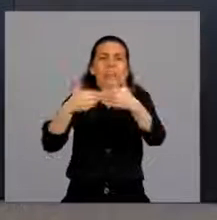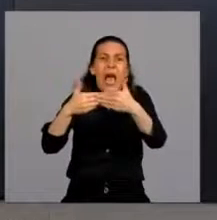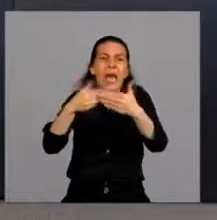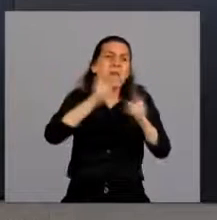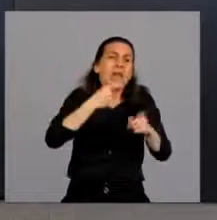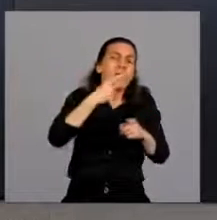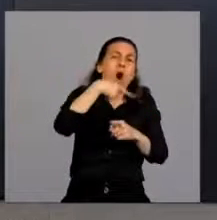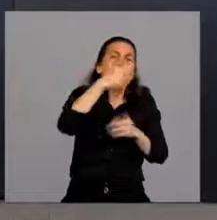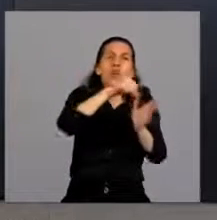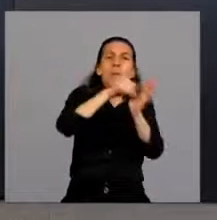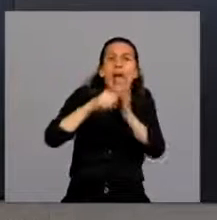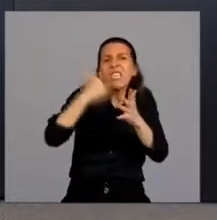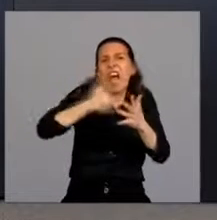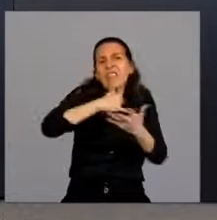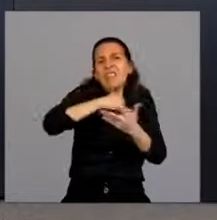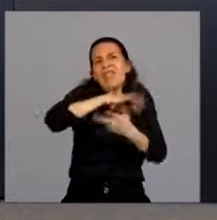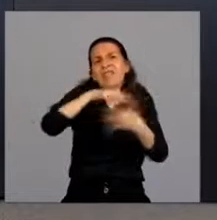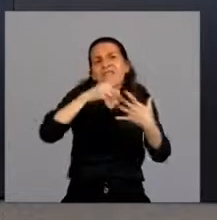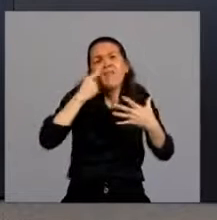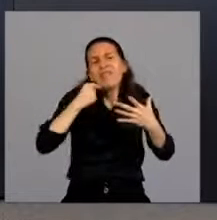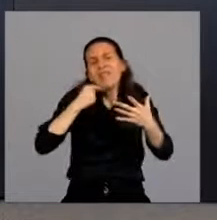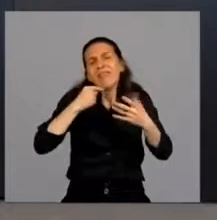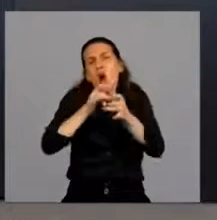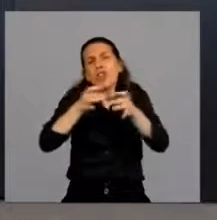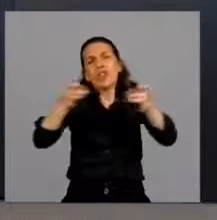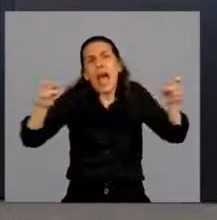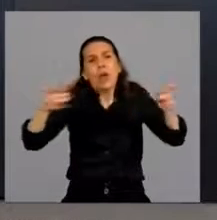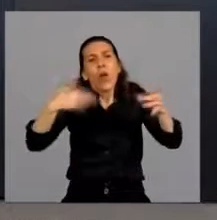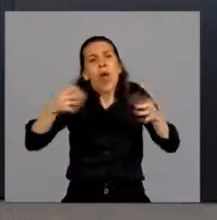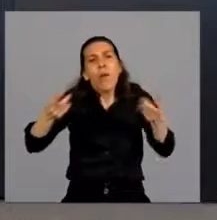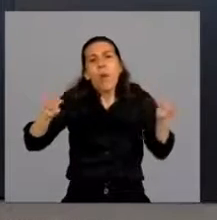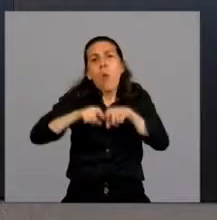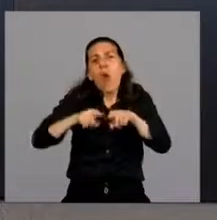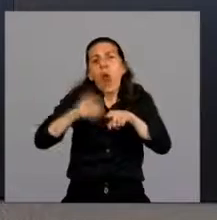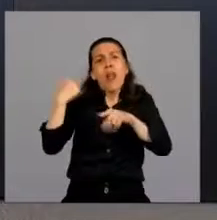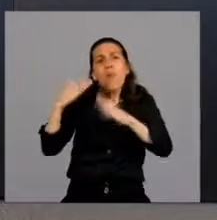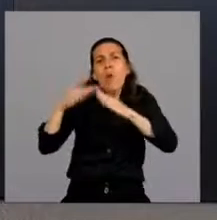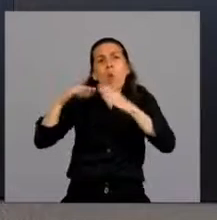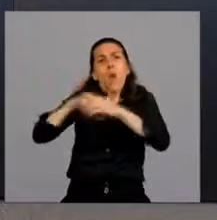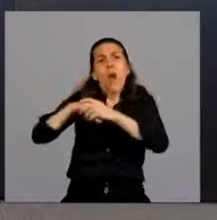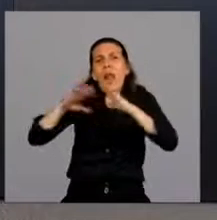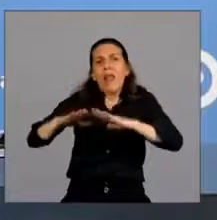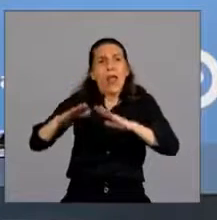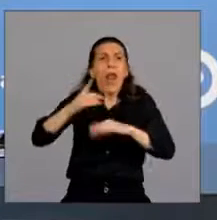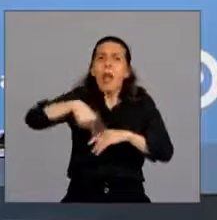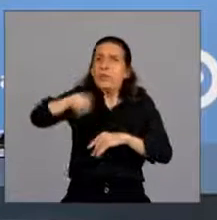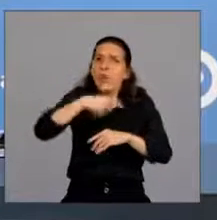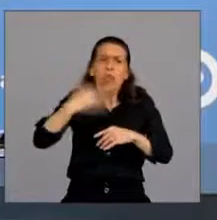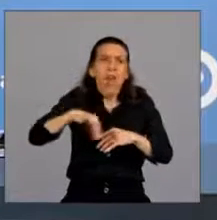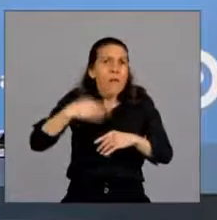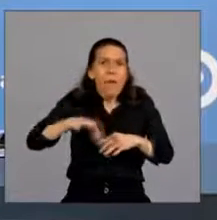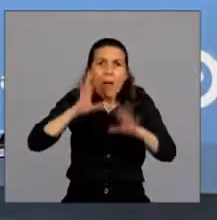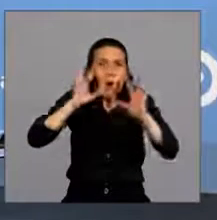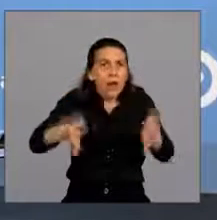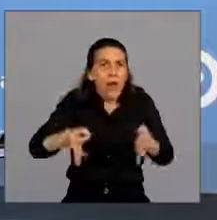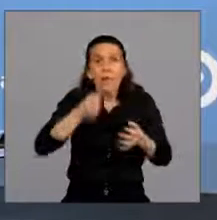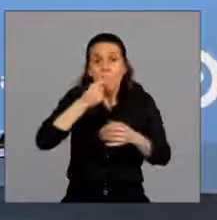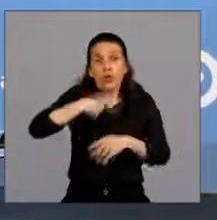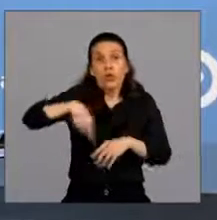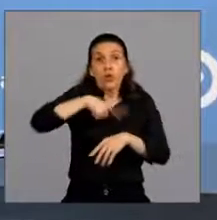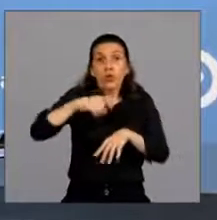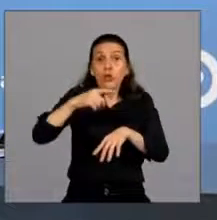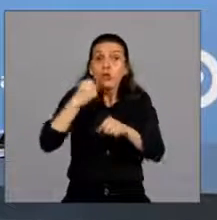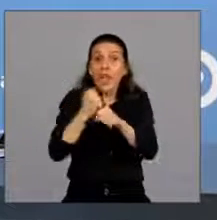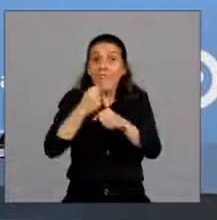un desbande, y tuvieron que volver para atrás. Y eso lo tenemos que tener muy presente. Por eso, lo que estamos trabajando en la